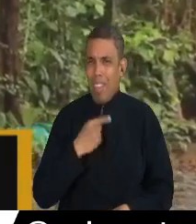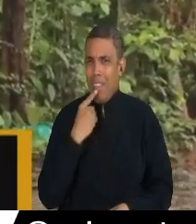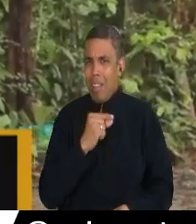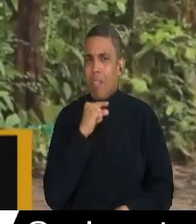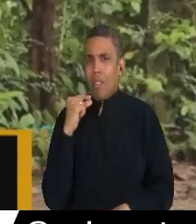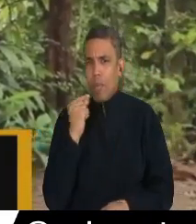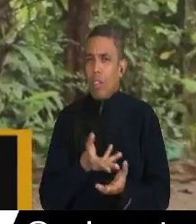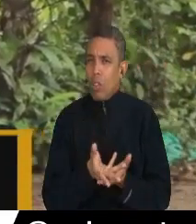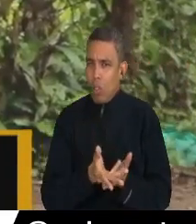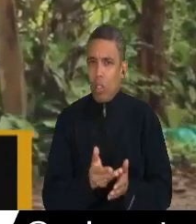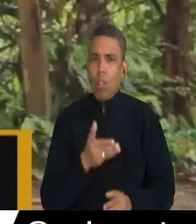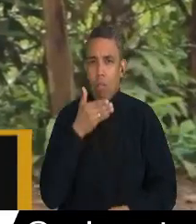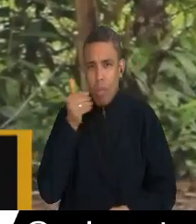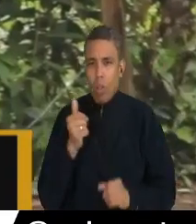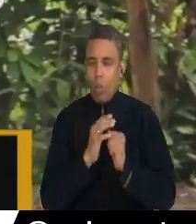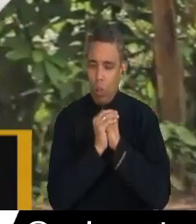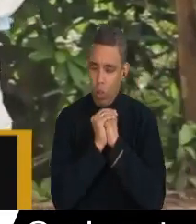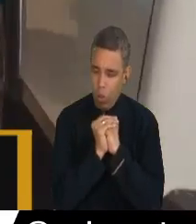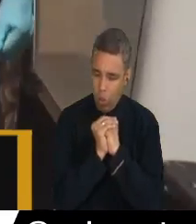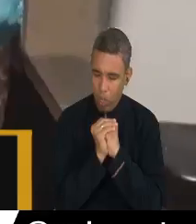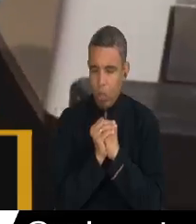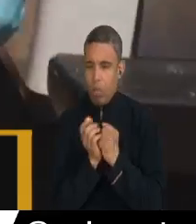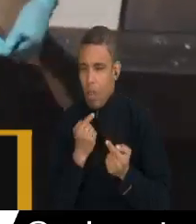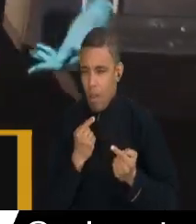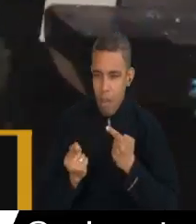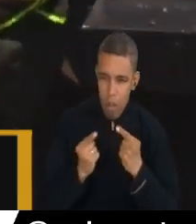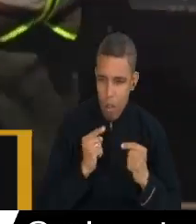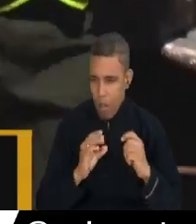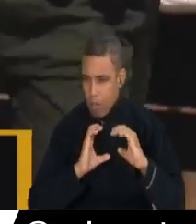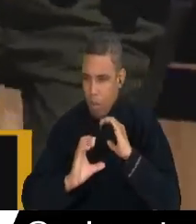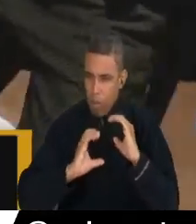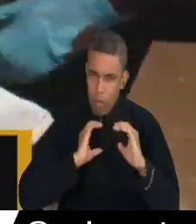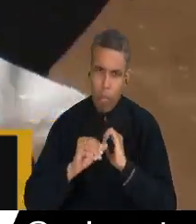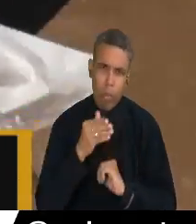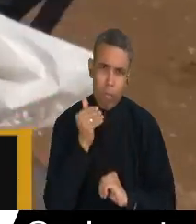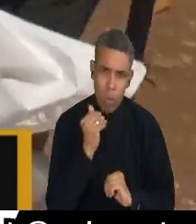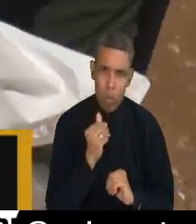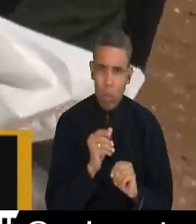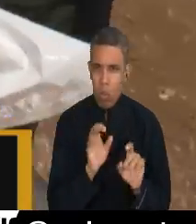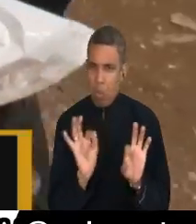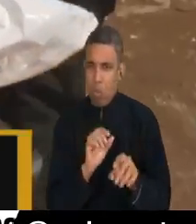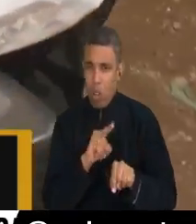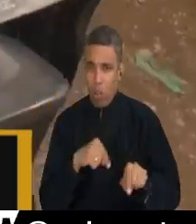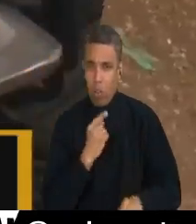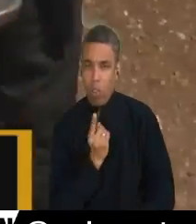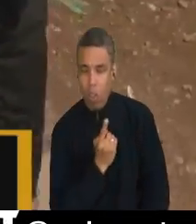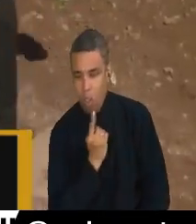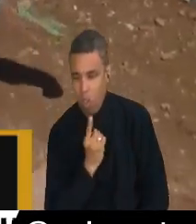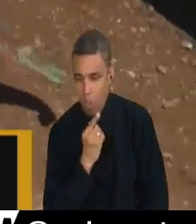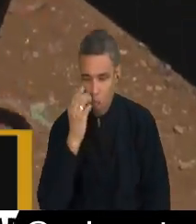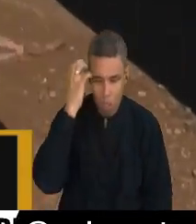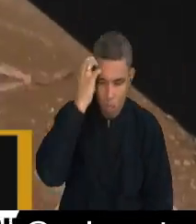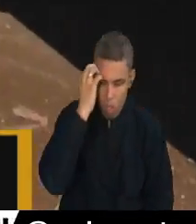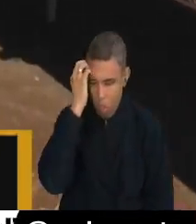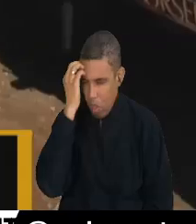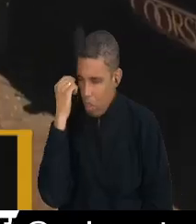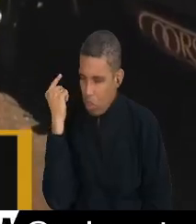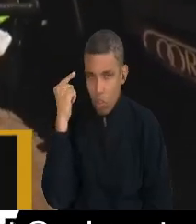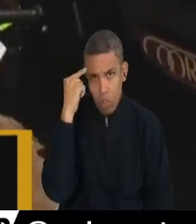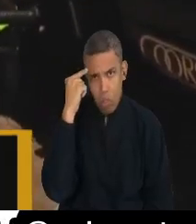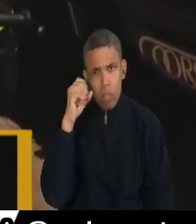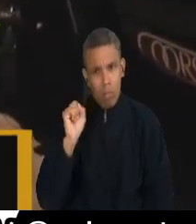diálogo, según Monseñor Camilo Fernando Castrillón, permite que las personas que se sienten en soledad vuelvan a tomar el valor por la vida,